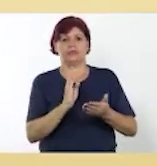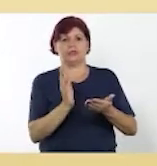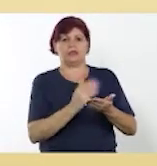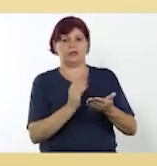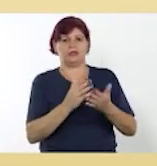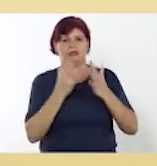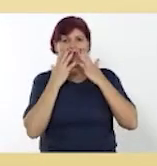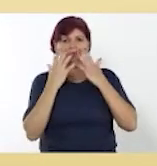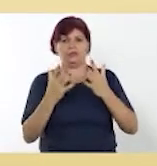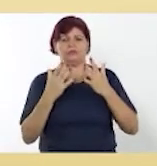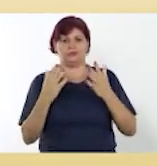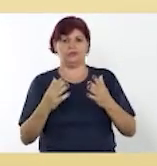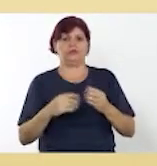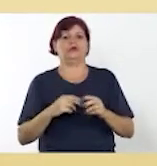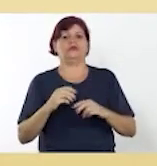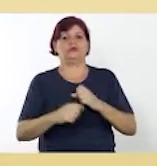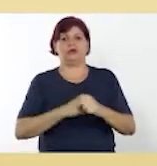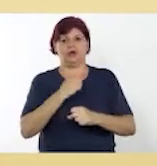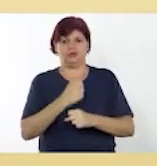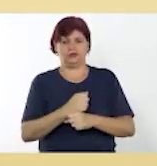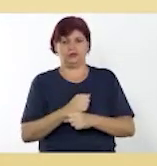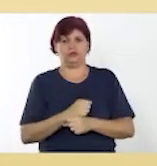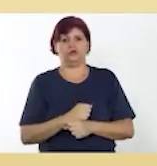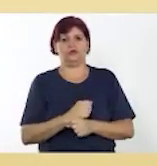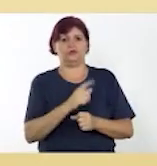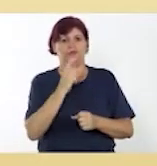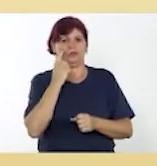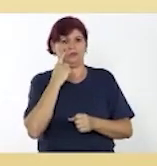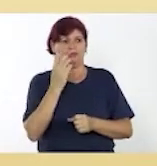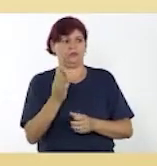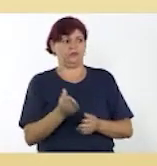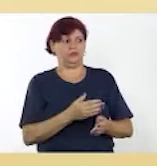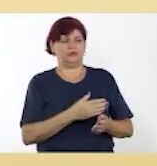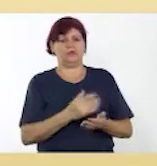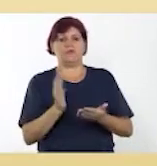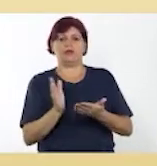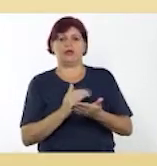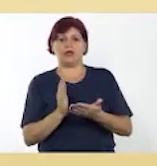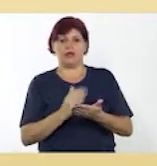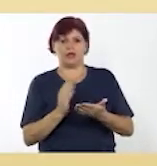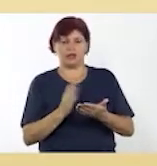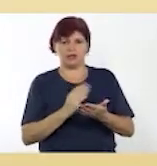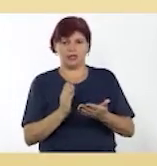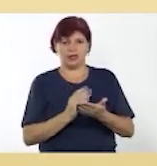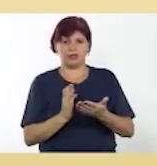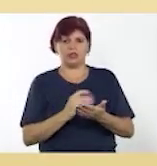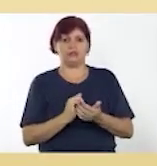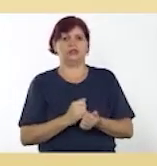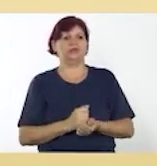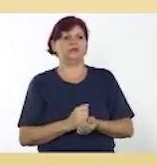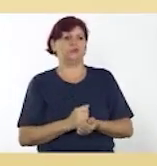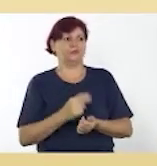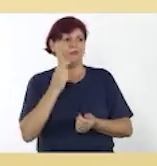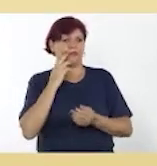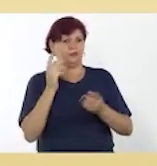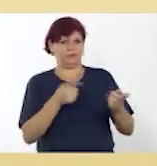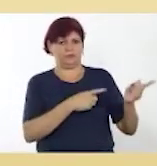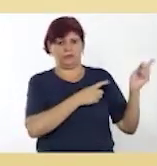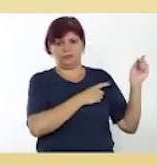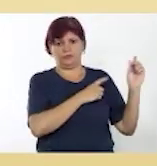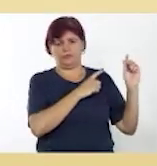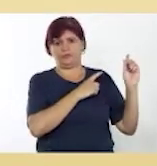La bibliografía fundamental que ustedes van a seguir utilizando es el folleto de estadística descriptiva o de introducción a la